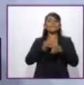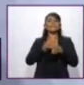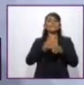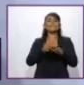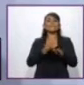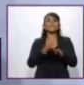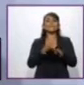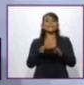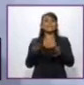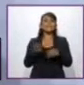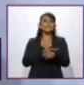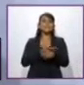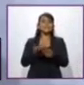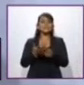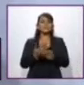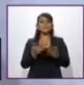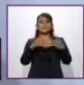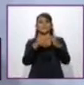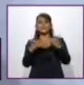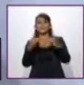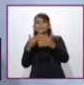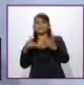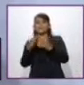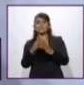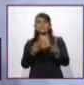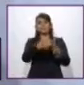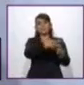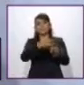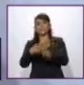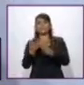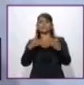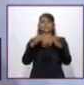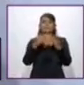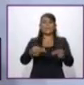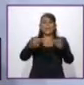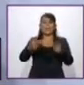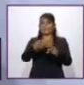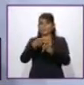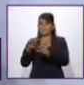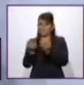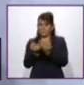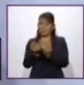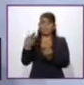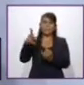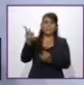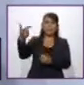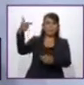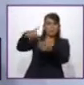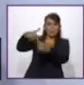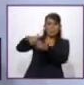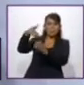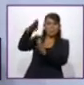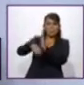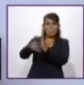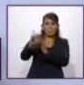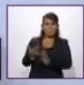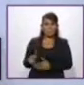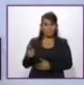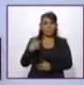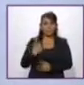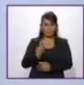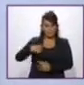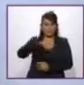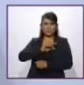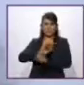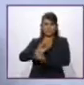habitación, bajamos robo a comercio, bajamos secuestros, y lo que sí subió fue mucho el huachicoleo de aquella zona, de la parte de Guanajuato, y nosotros lo pudimos detener.